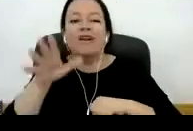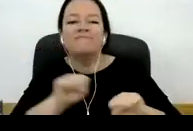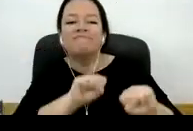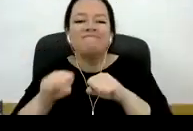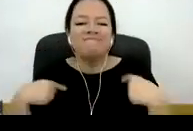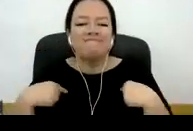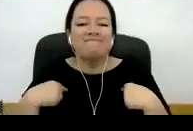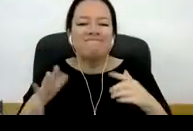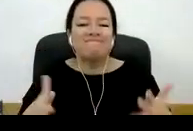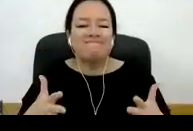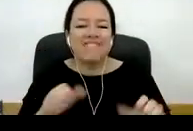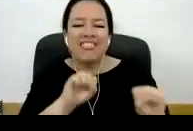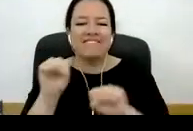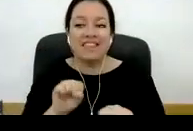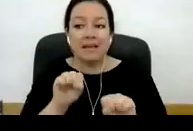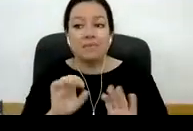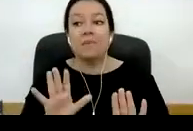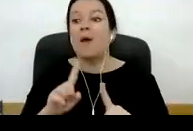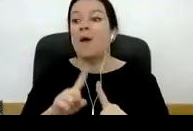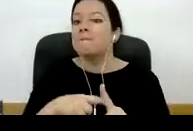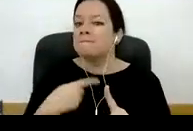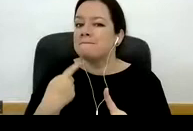eficaz. Pero además